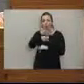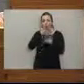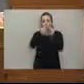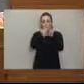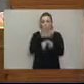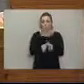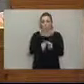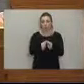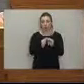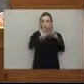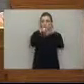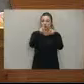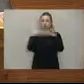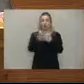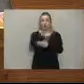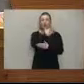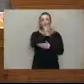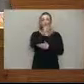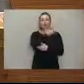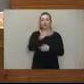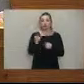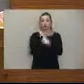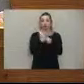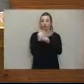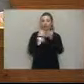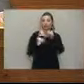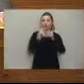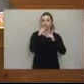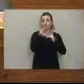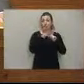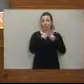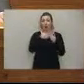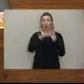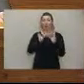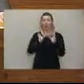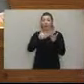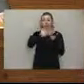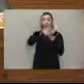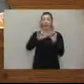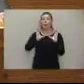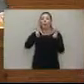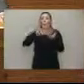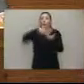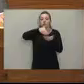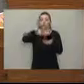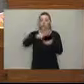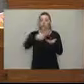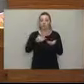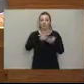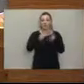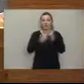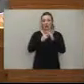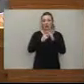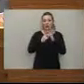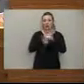de todas las compañías de más de 50 trabajadores que acometan un despido colectivo. Sin embargo, la efectividad de estos planes de recolocación